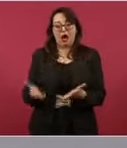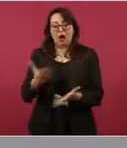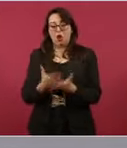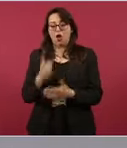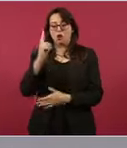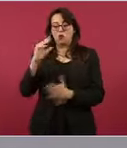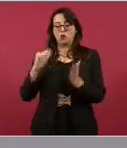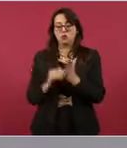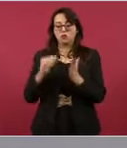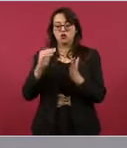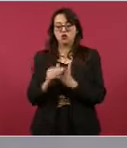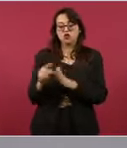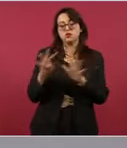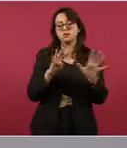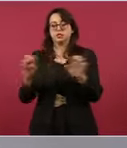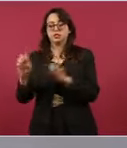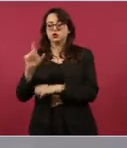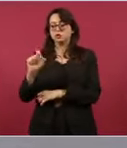1.921.000 al día de hoy.